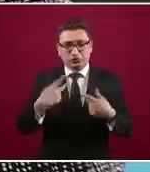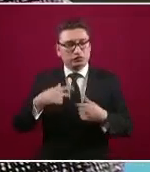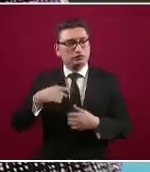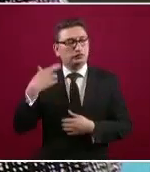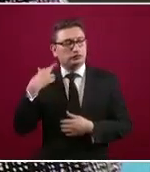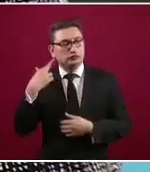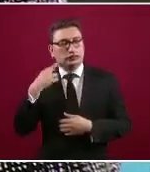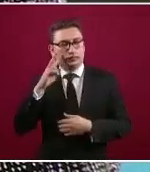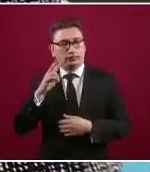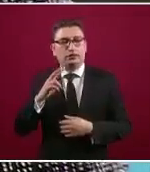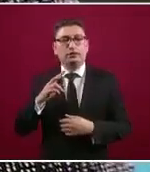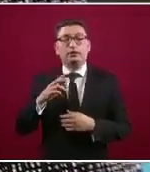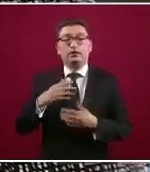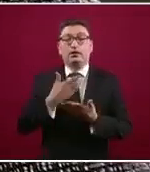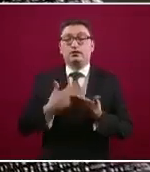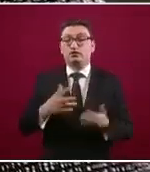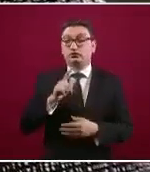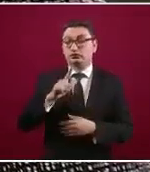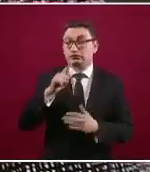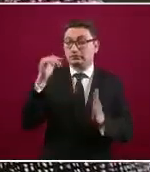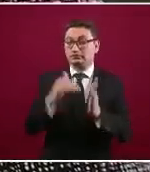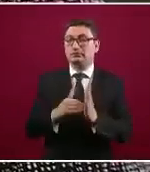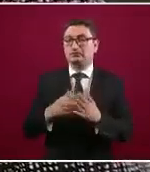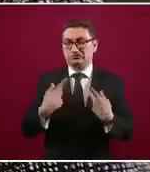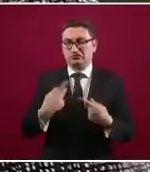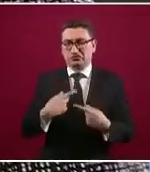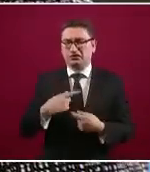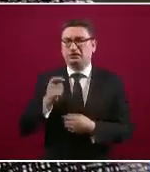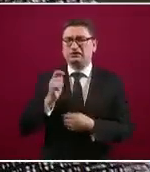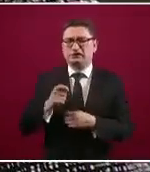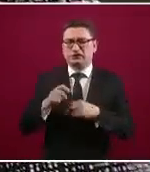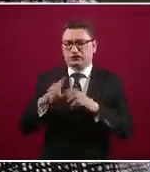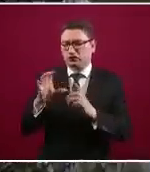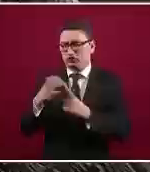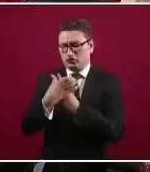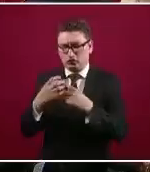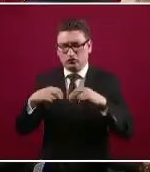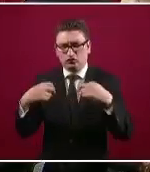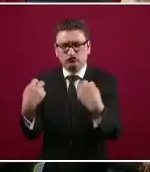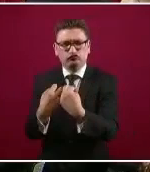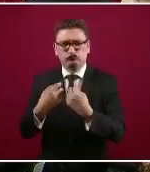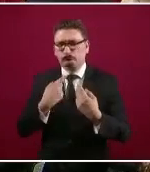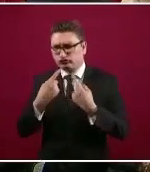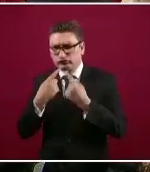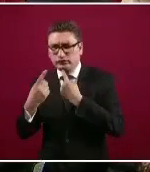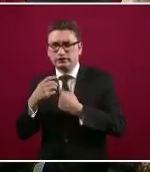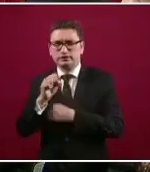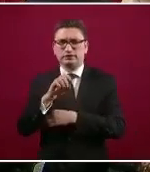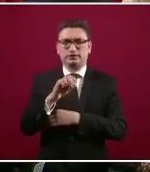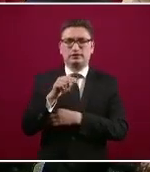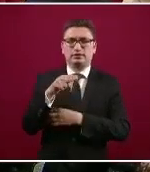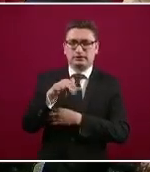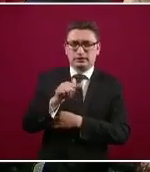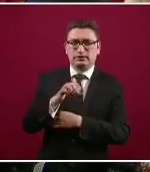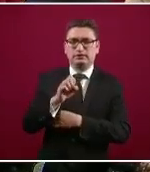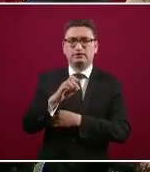de 17,000 personas. ¿Qué hablamos en este comité donde participan SEDENA, CEMAR,